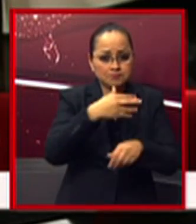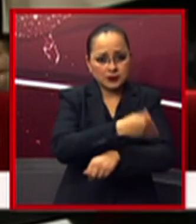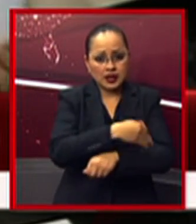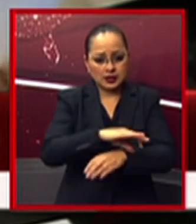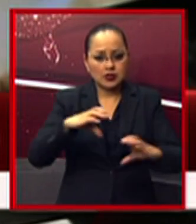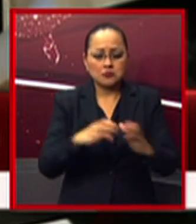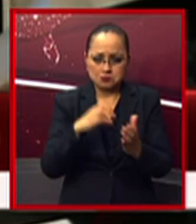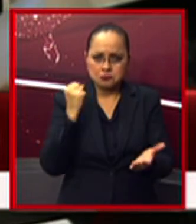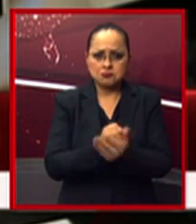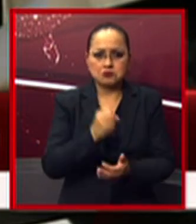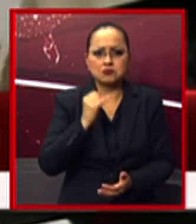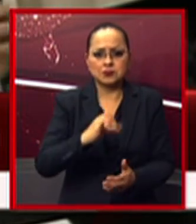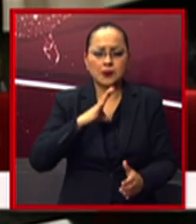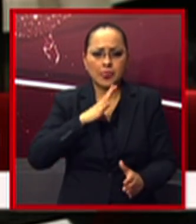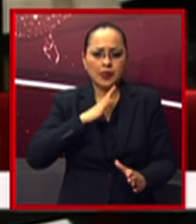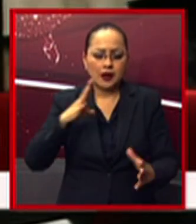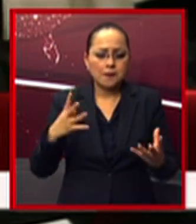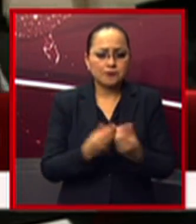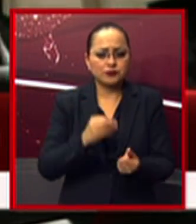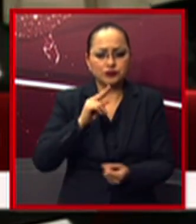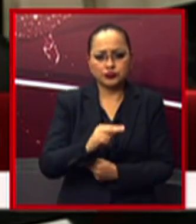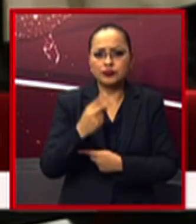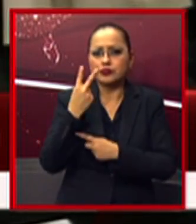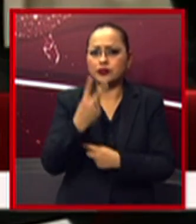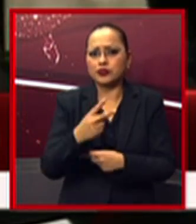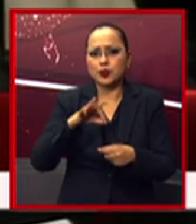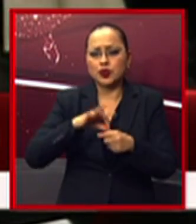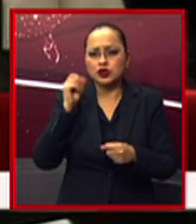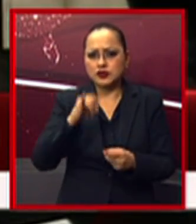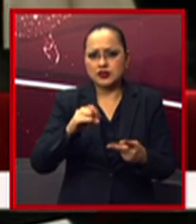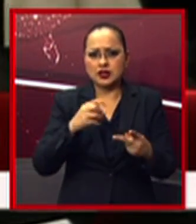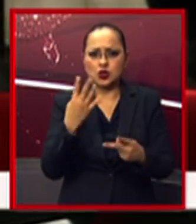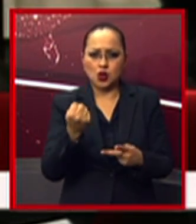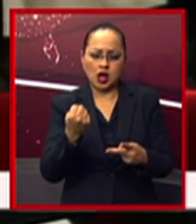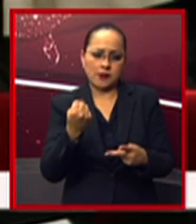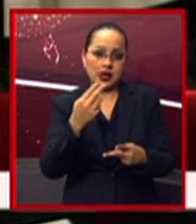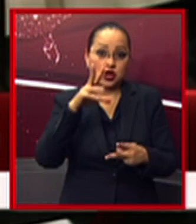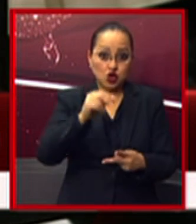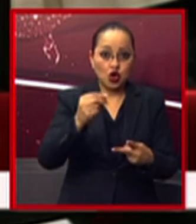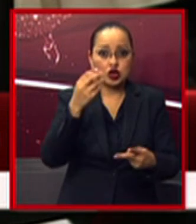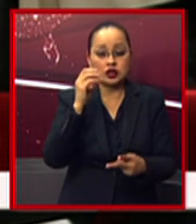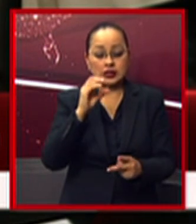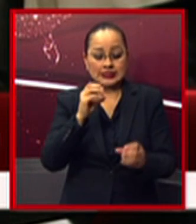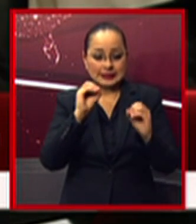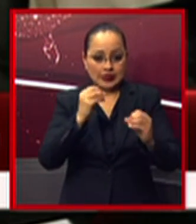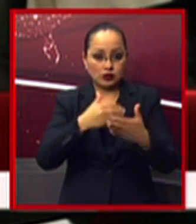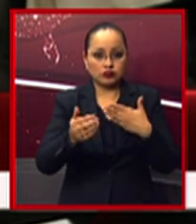transitorios. El dictamen se avaló en lo particular con 82 votos en pro, 9 en contra y 0 abstenciones.